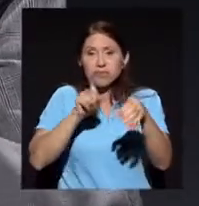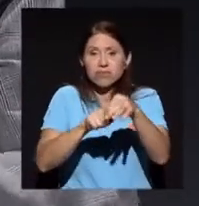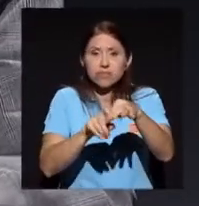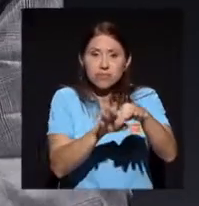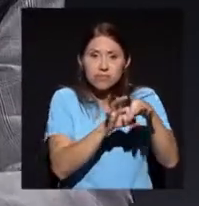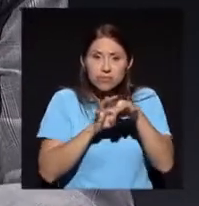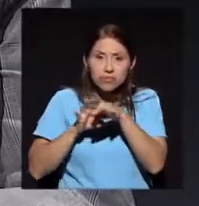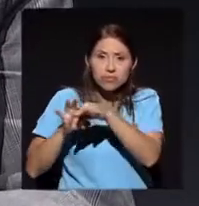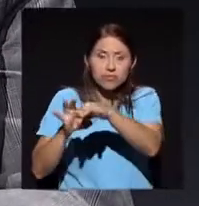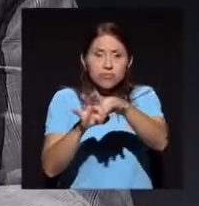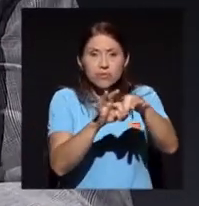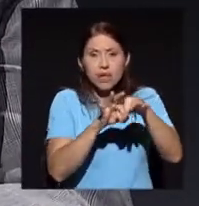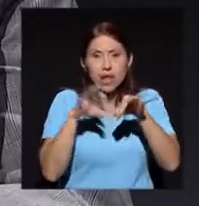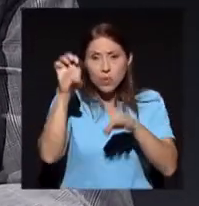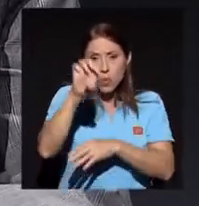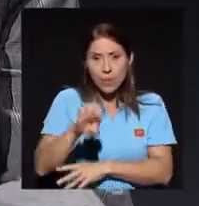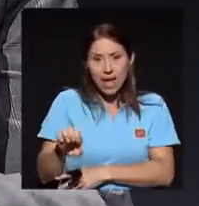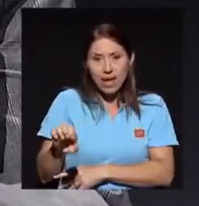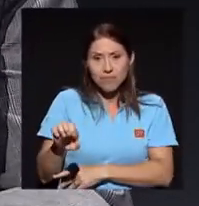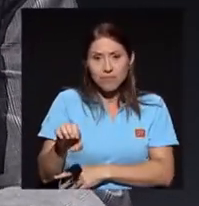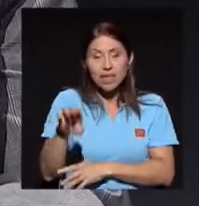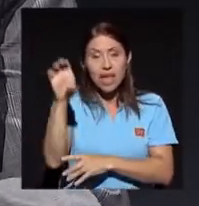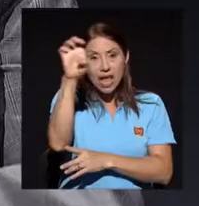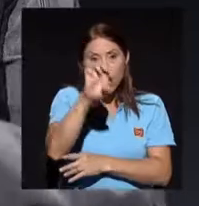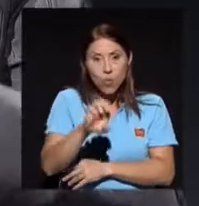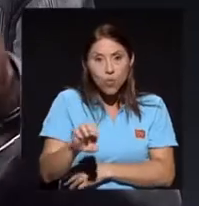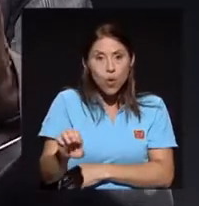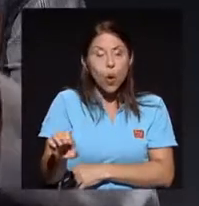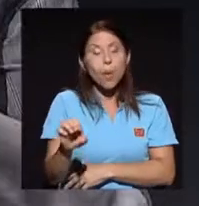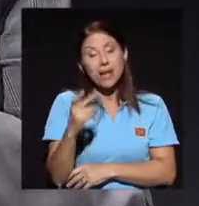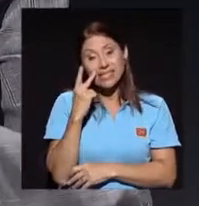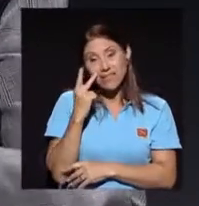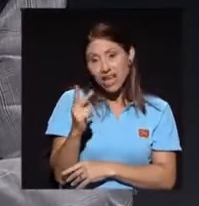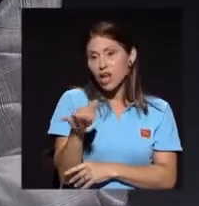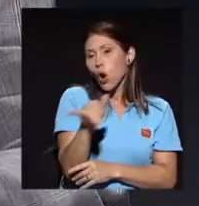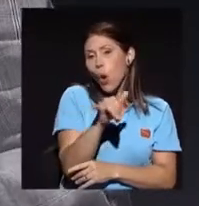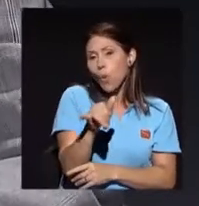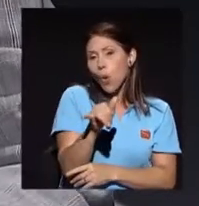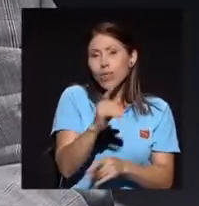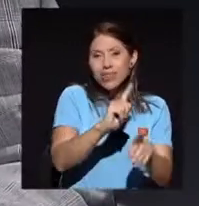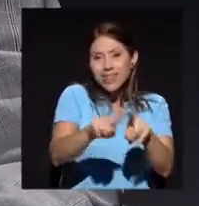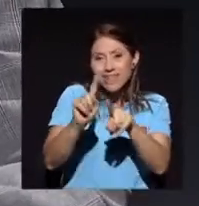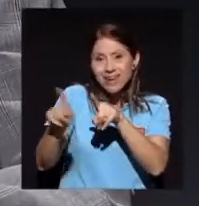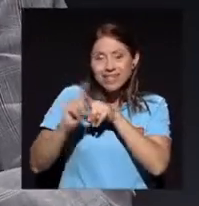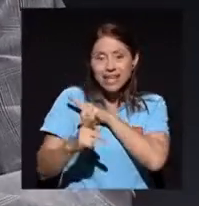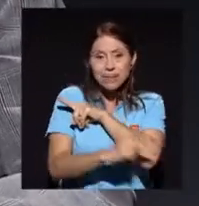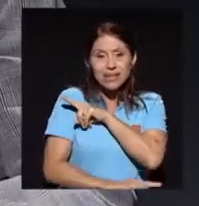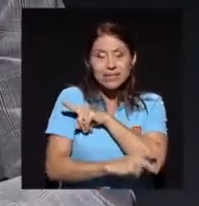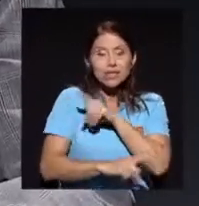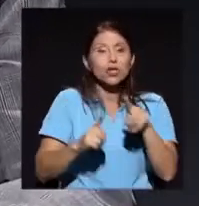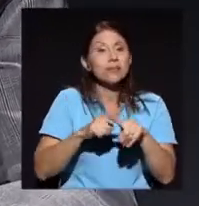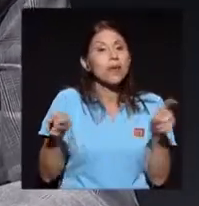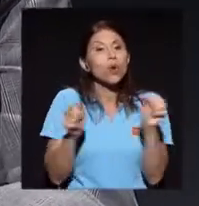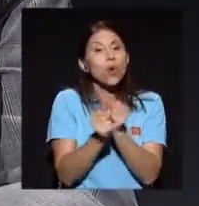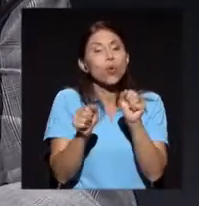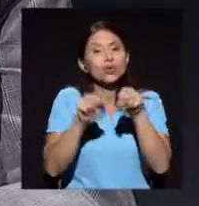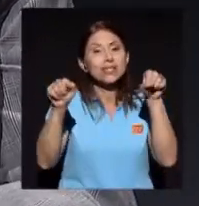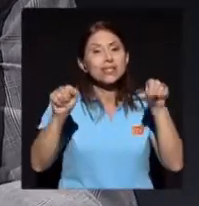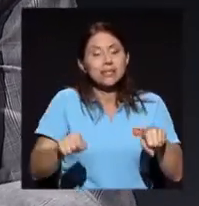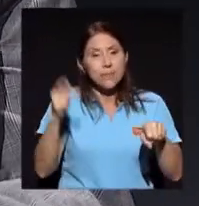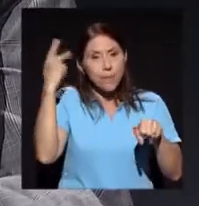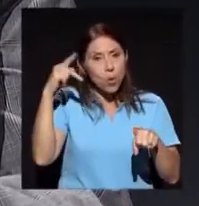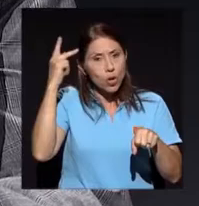de europa como diversas naciones pero bajo una entidad política que ha venido evolucionando